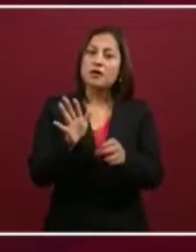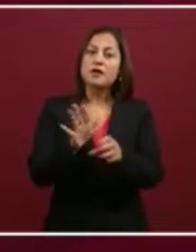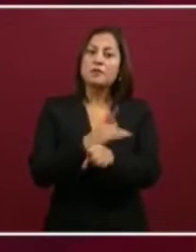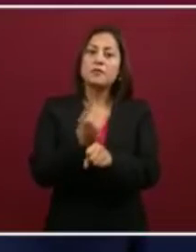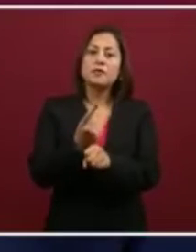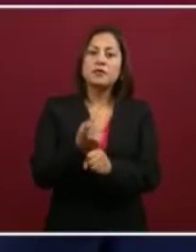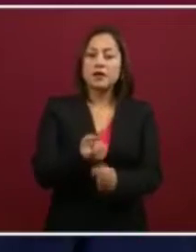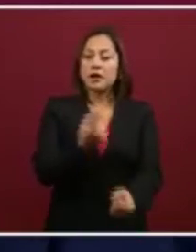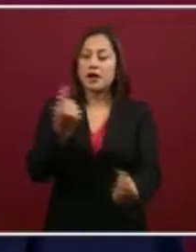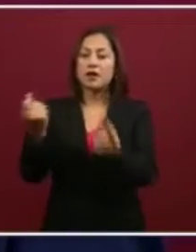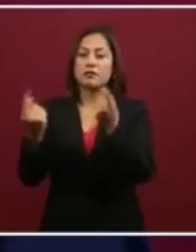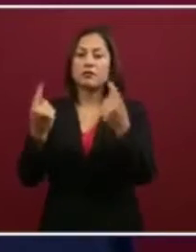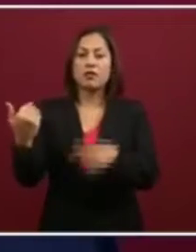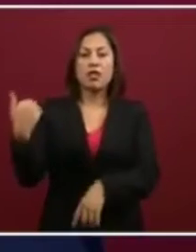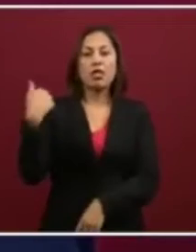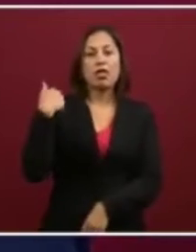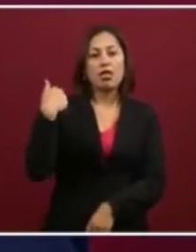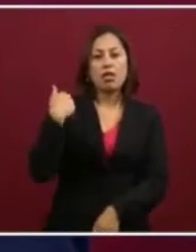audiencia